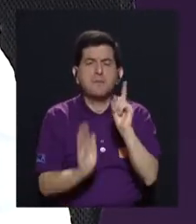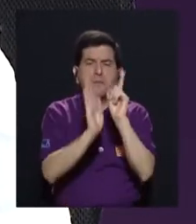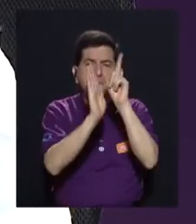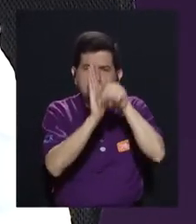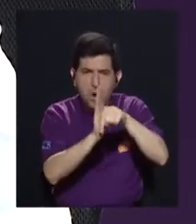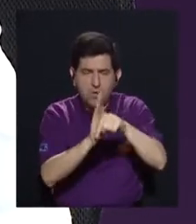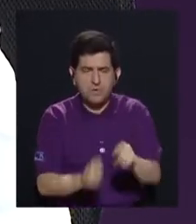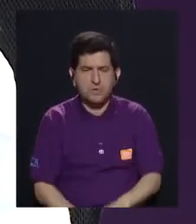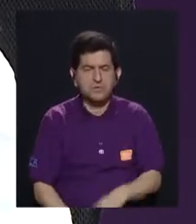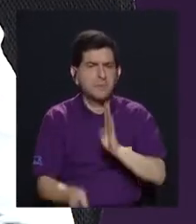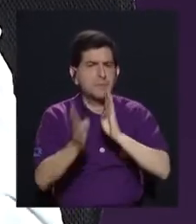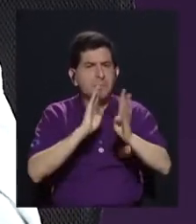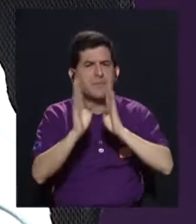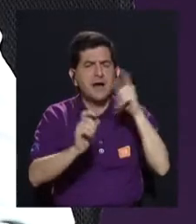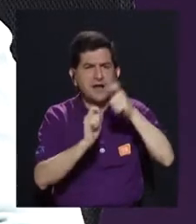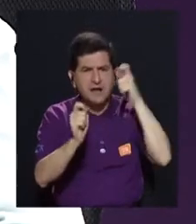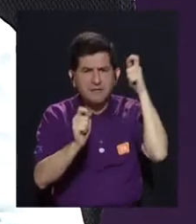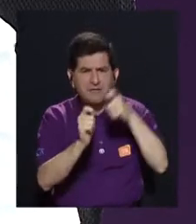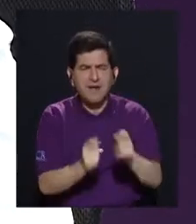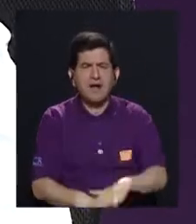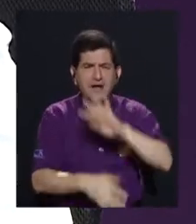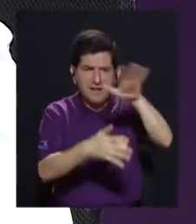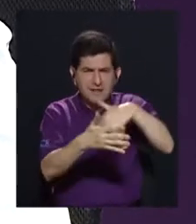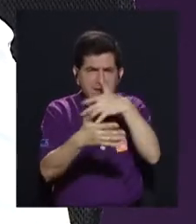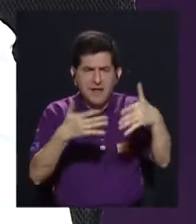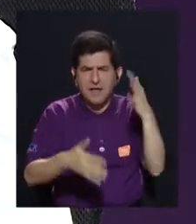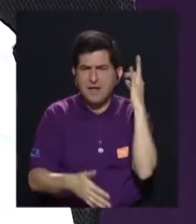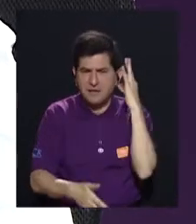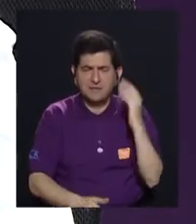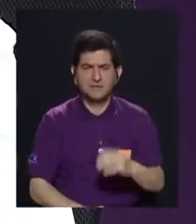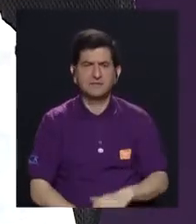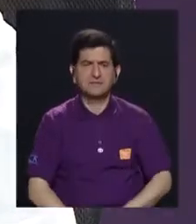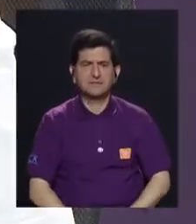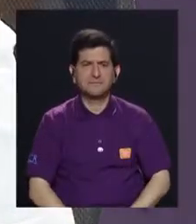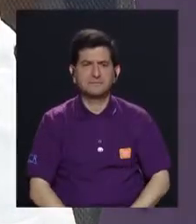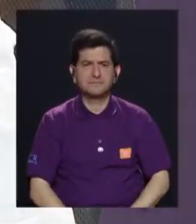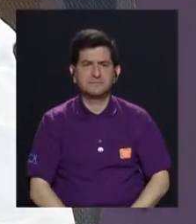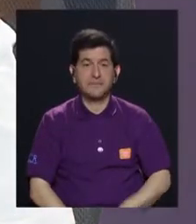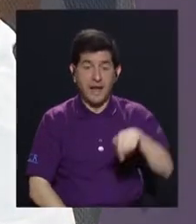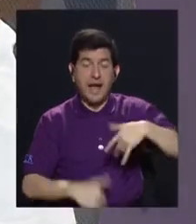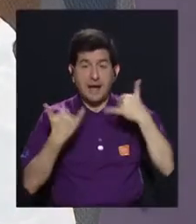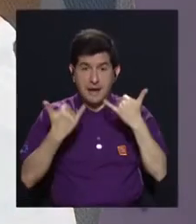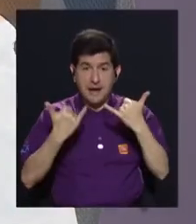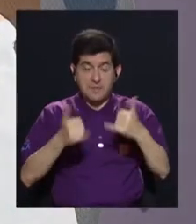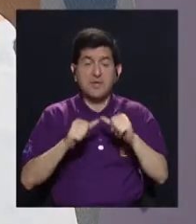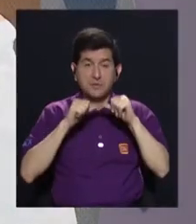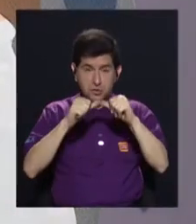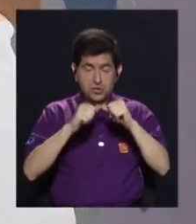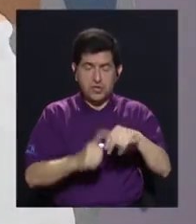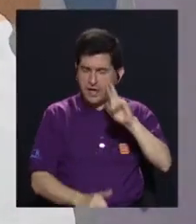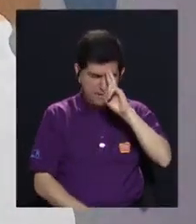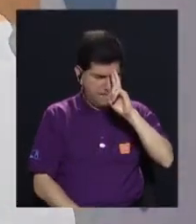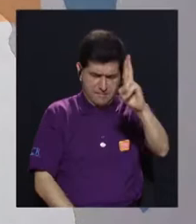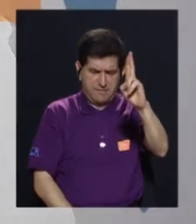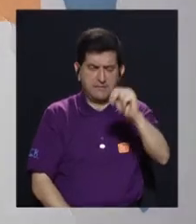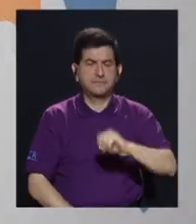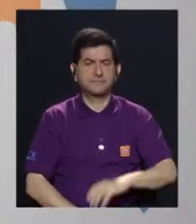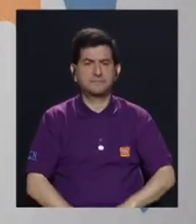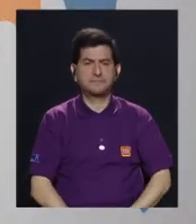y vamos a hablar precisamente sobre esa agenda de las mujeres estamos en vivo que es con irreverencia